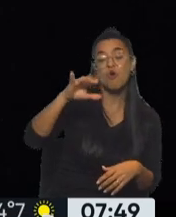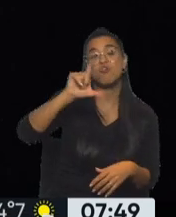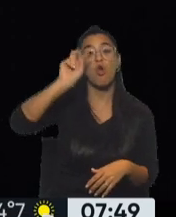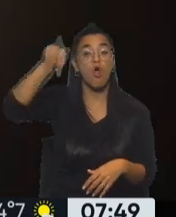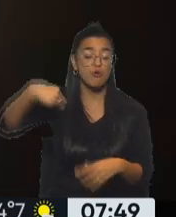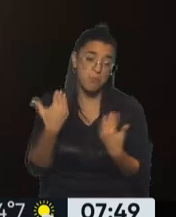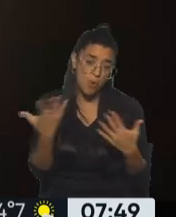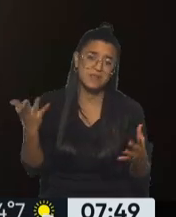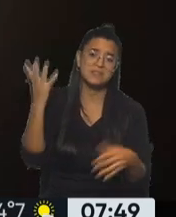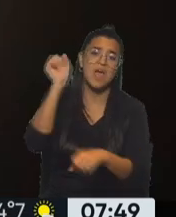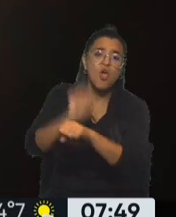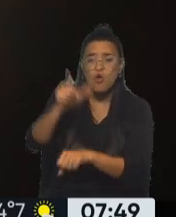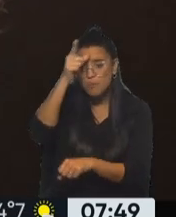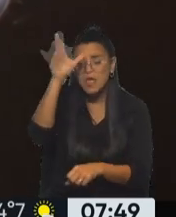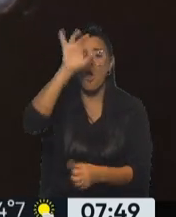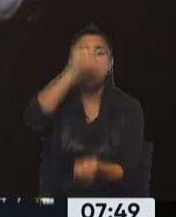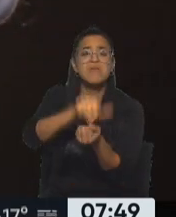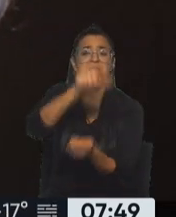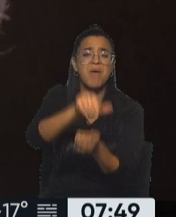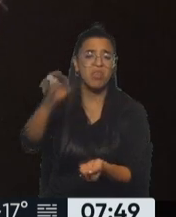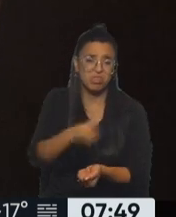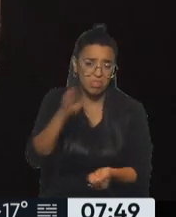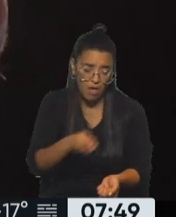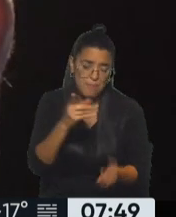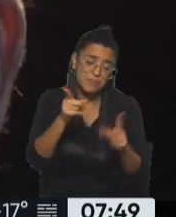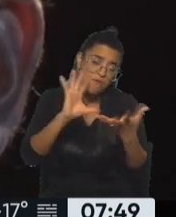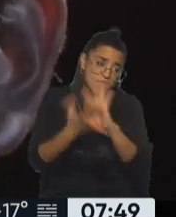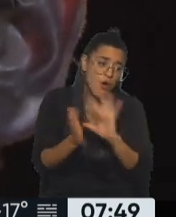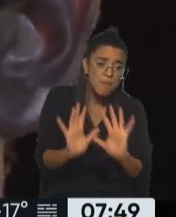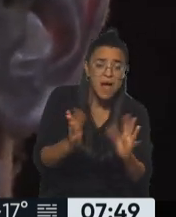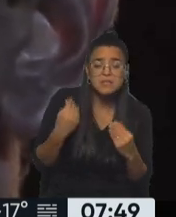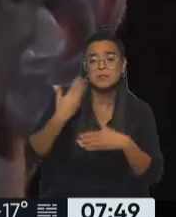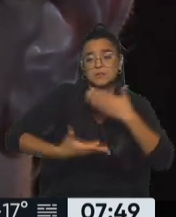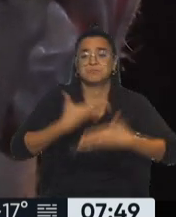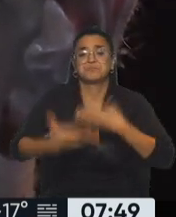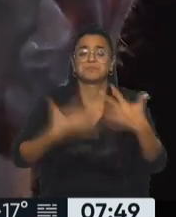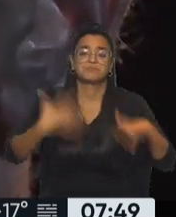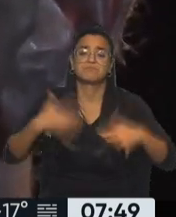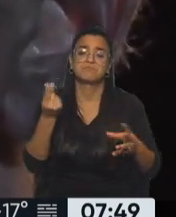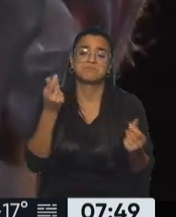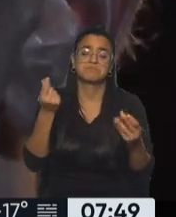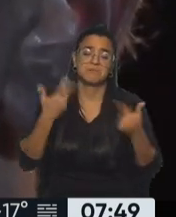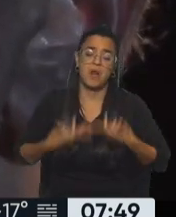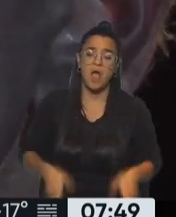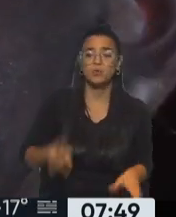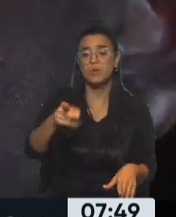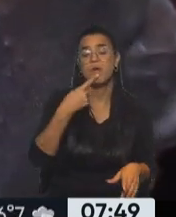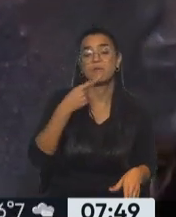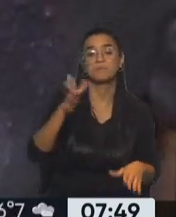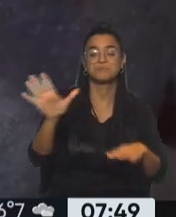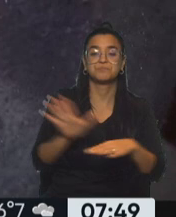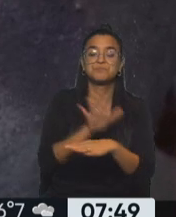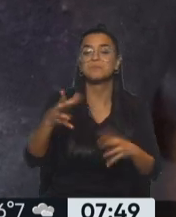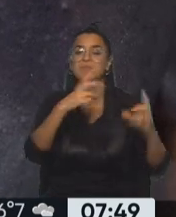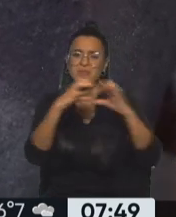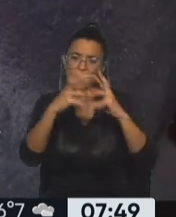pueden ser una comisaría o una imprenta. Y de esa manera se va desarrollando de forma dinámica y natural, pasando de escenas de